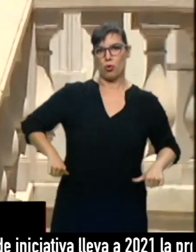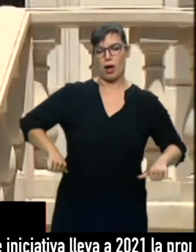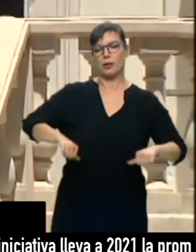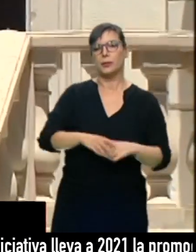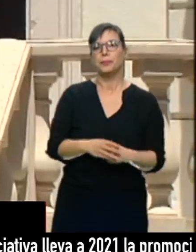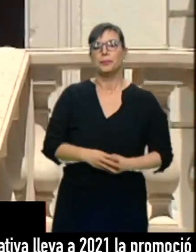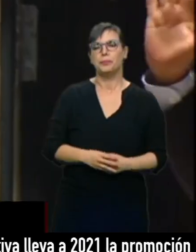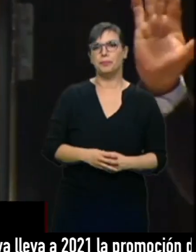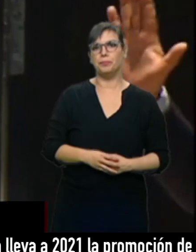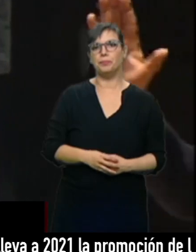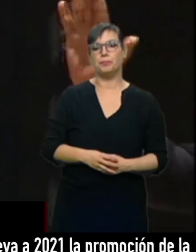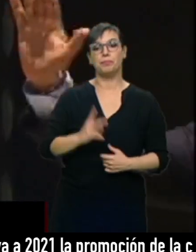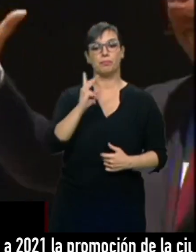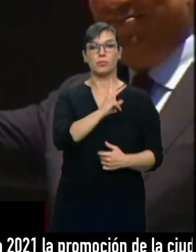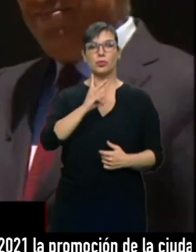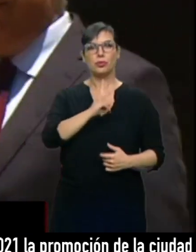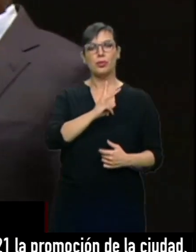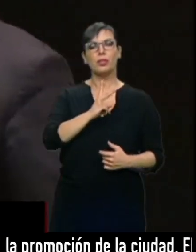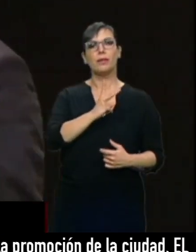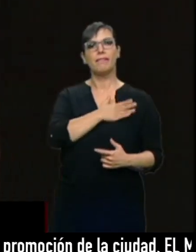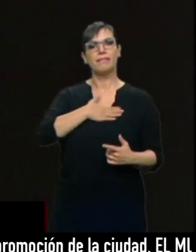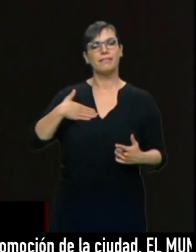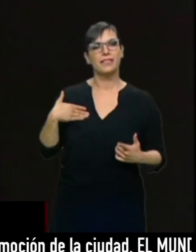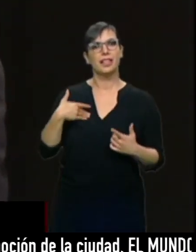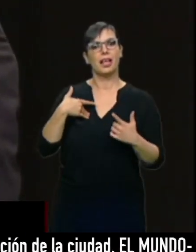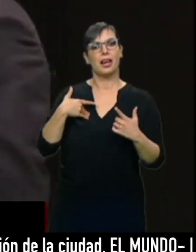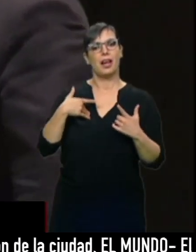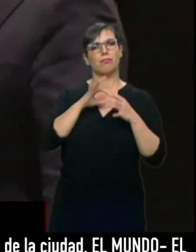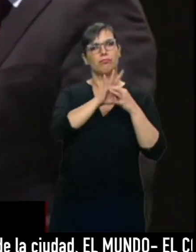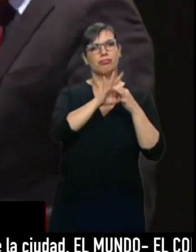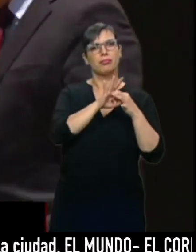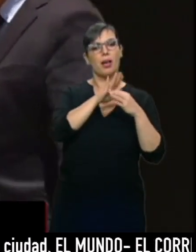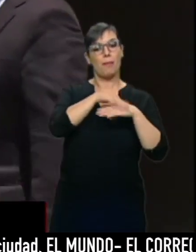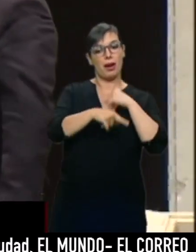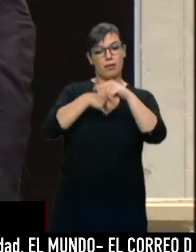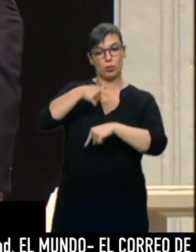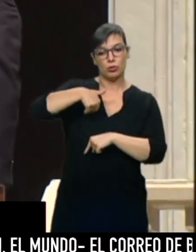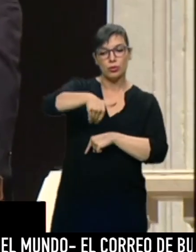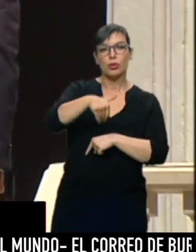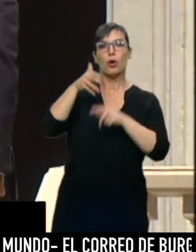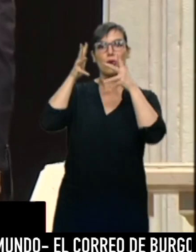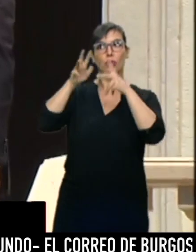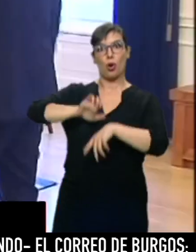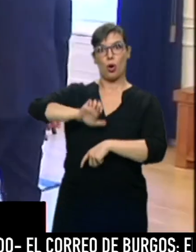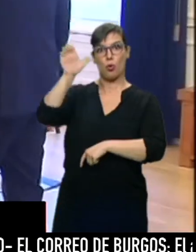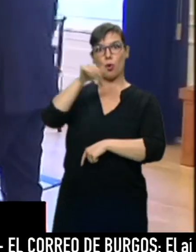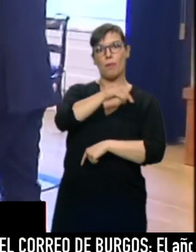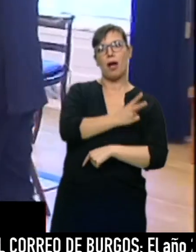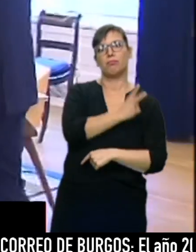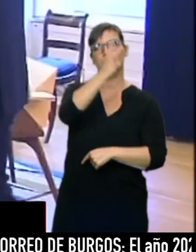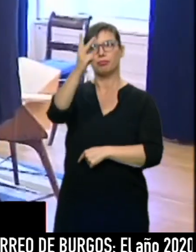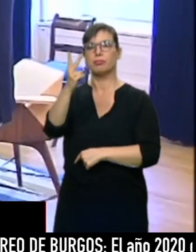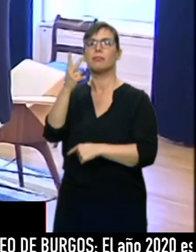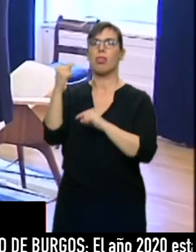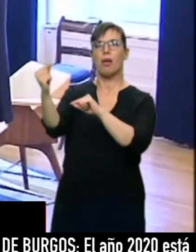Sánchez busca un frente común de España y Portugal para el próximo Consejo Europeo, en el que se debatirá cómo se va a repartir el fondo de